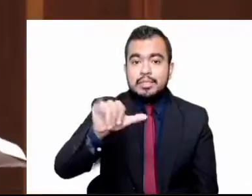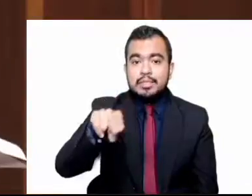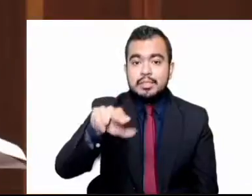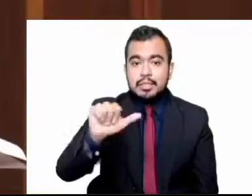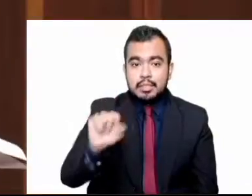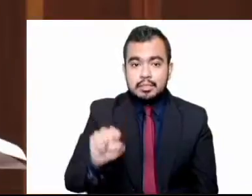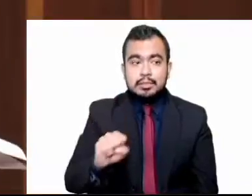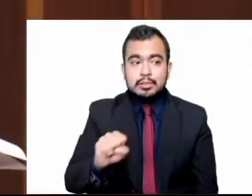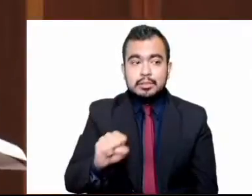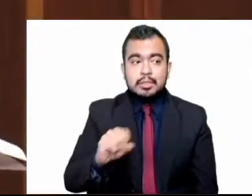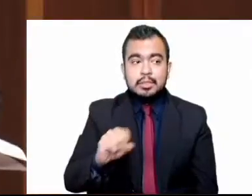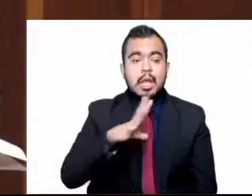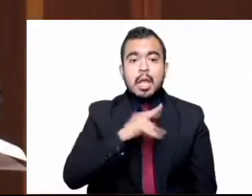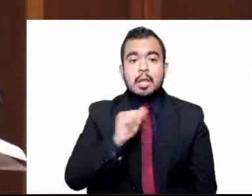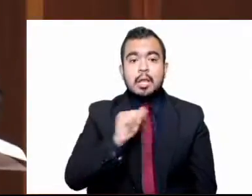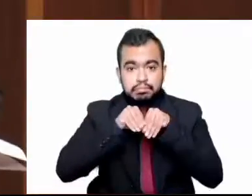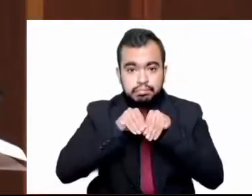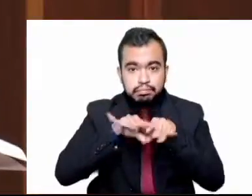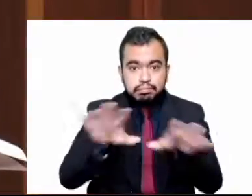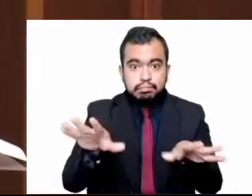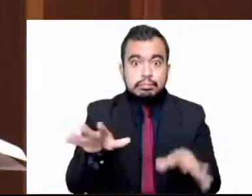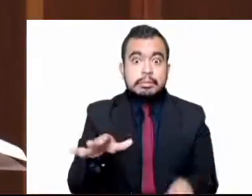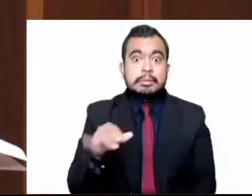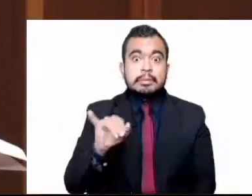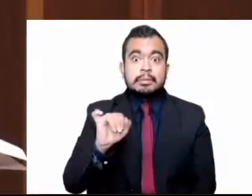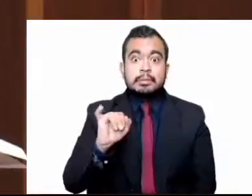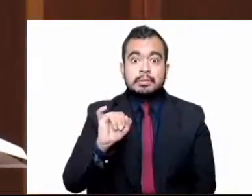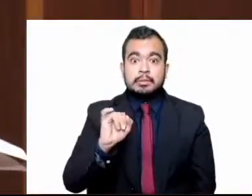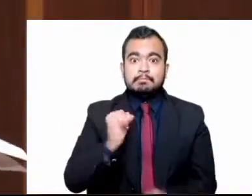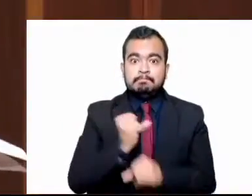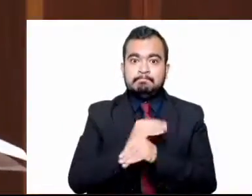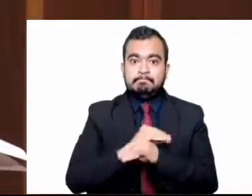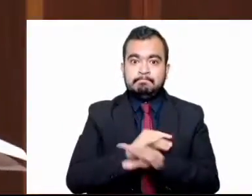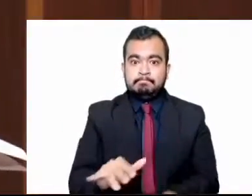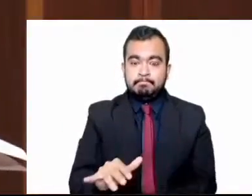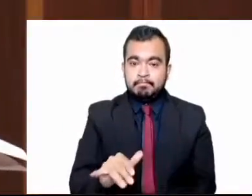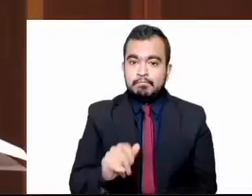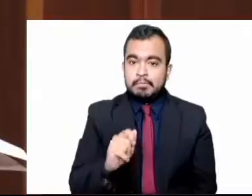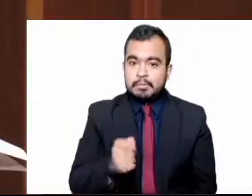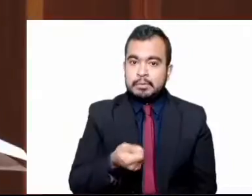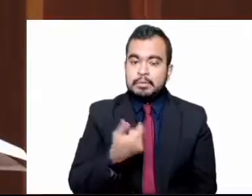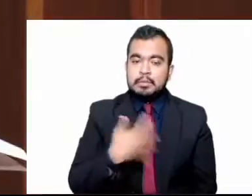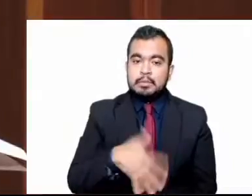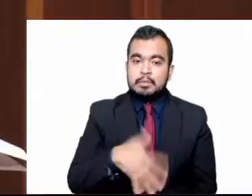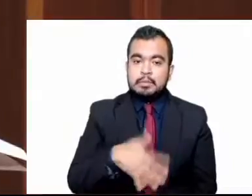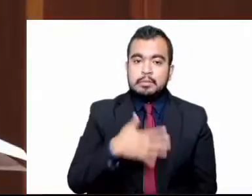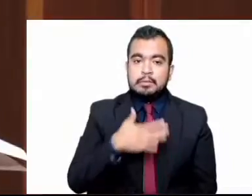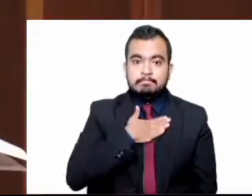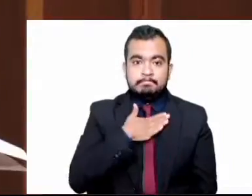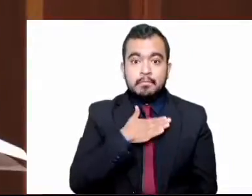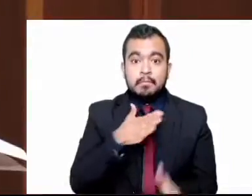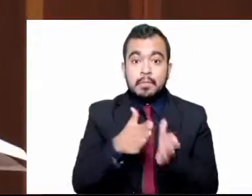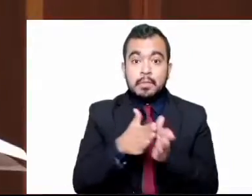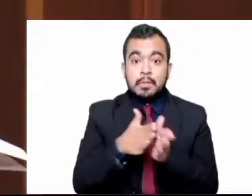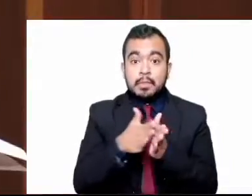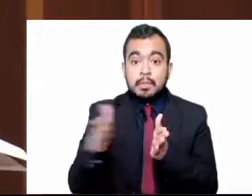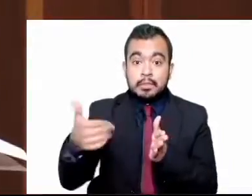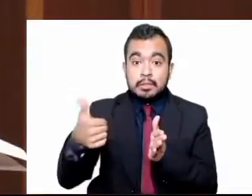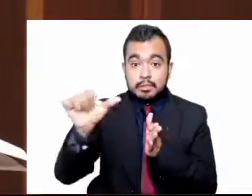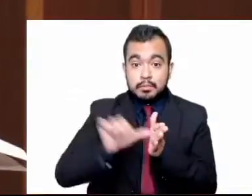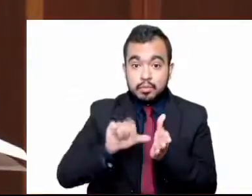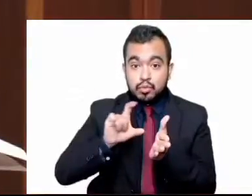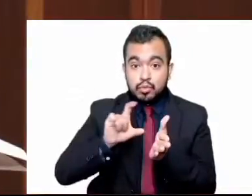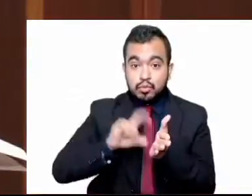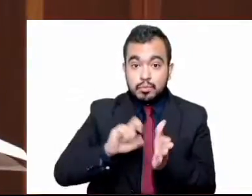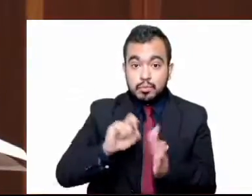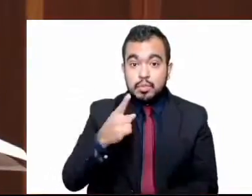preocupantes, ya que tan solo en el primer semestre de 2021 se registraron 129.020 carpetas de